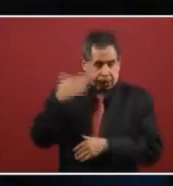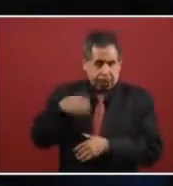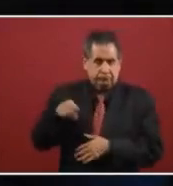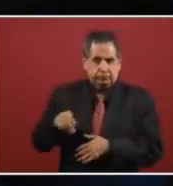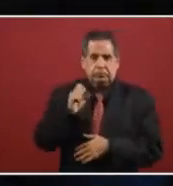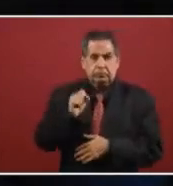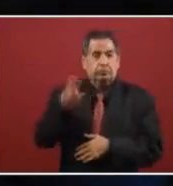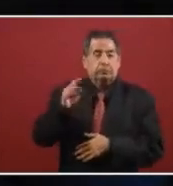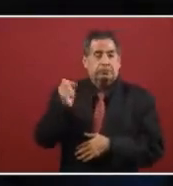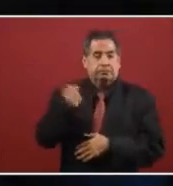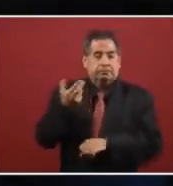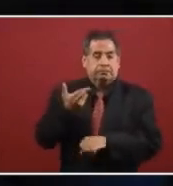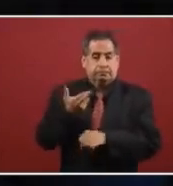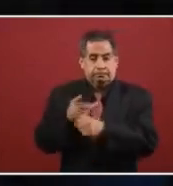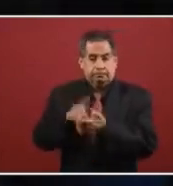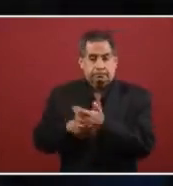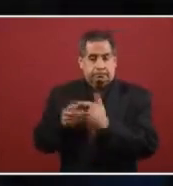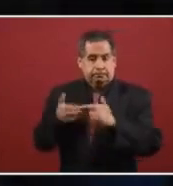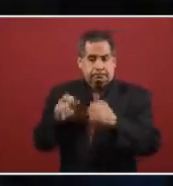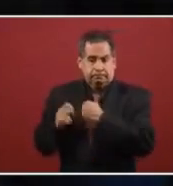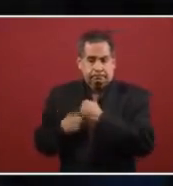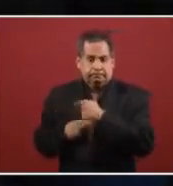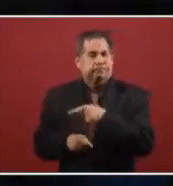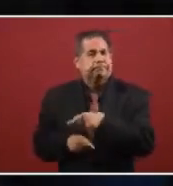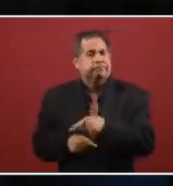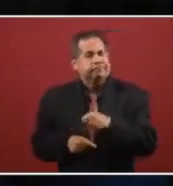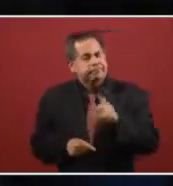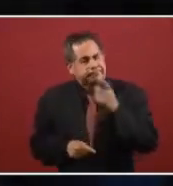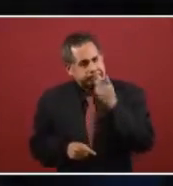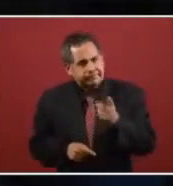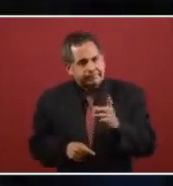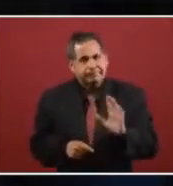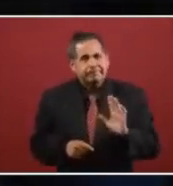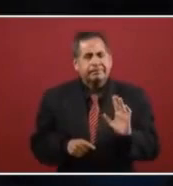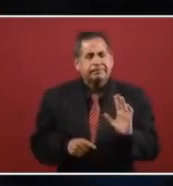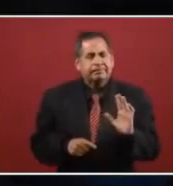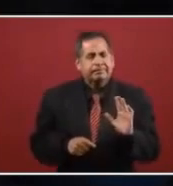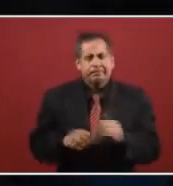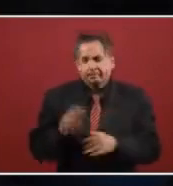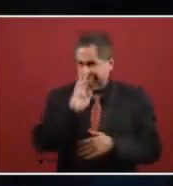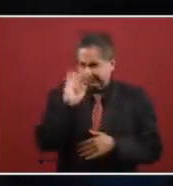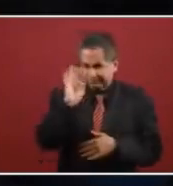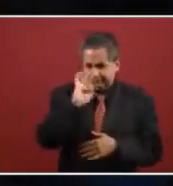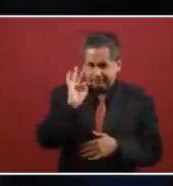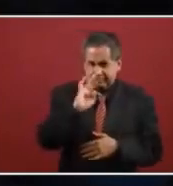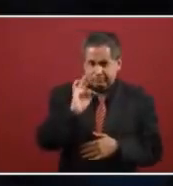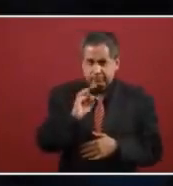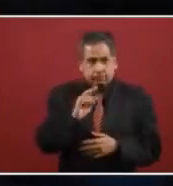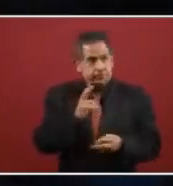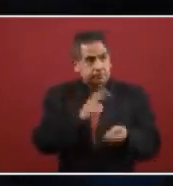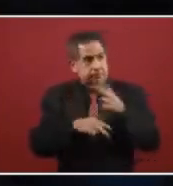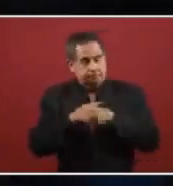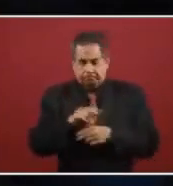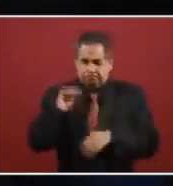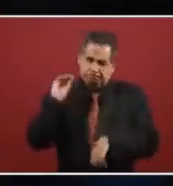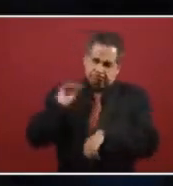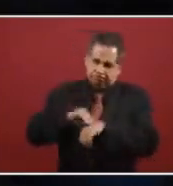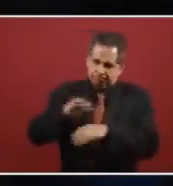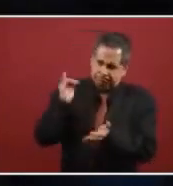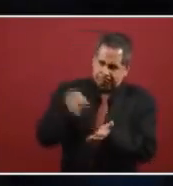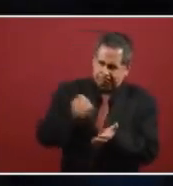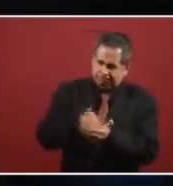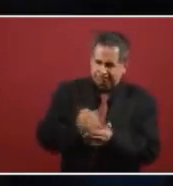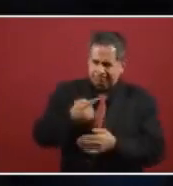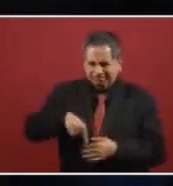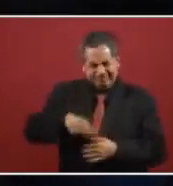strong. subsecretario de Relaciones Exteriores, de que si acaso hubieran venido los aranceles, hubiera